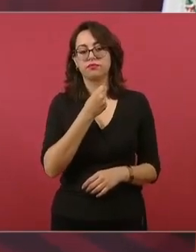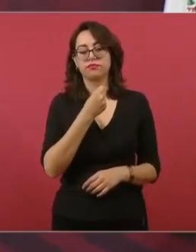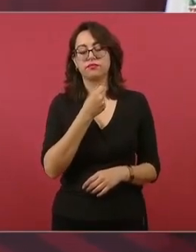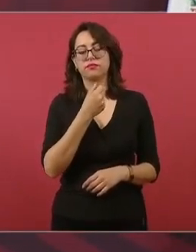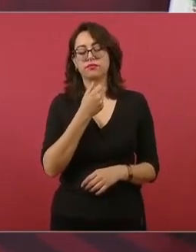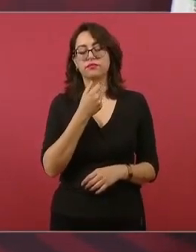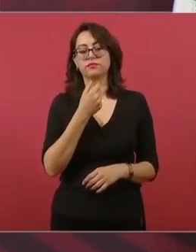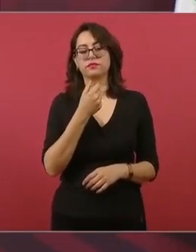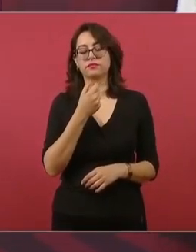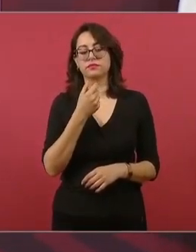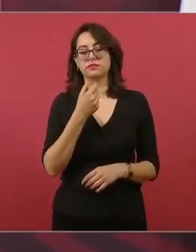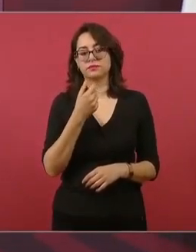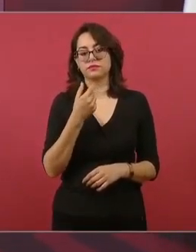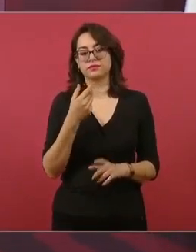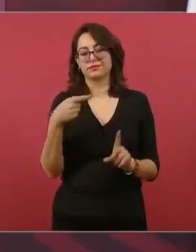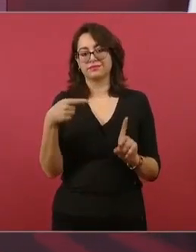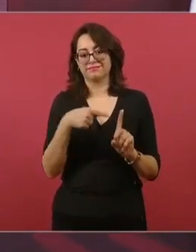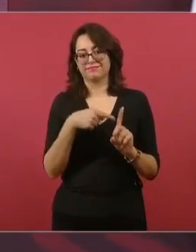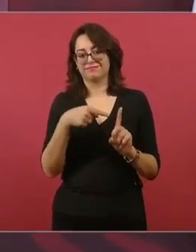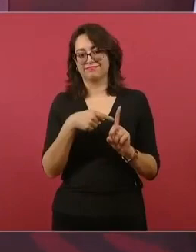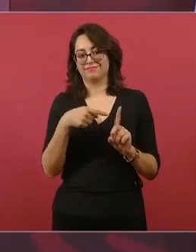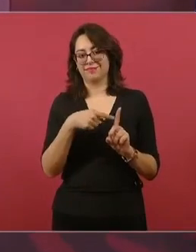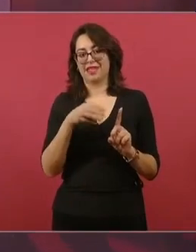Miguel de la Madrid, que había